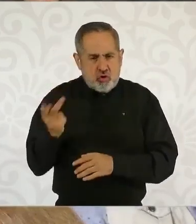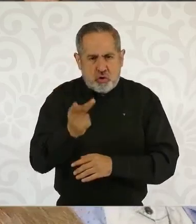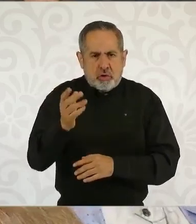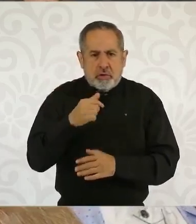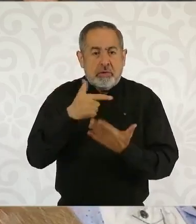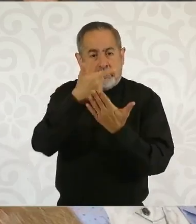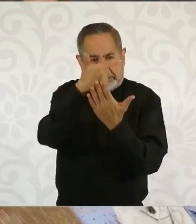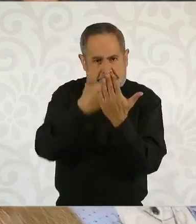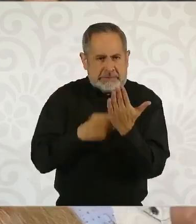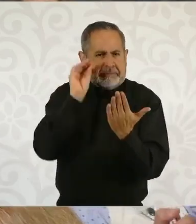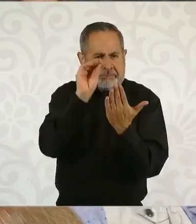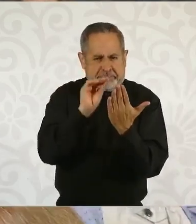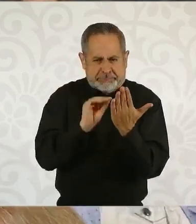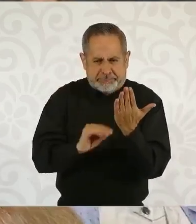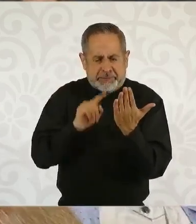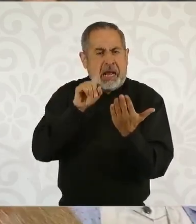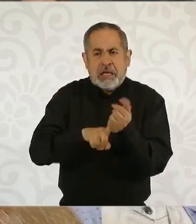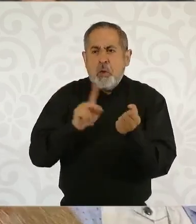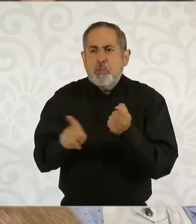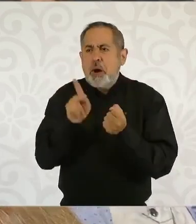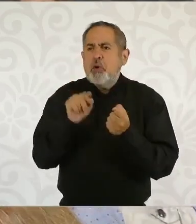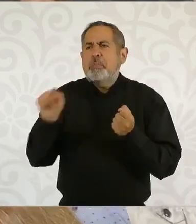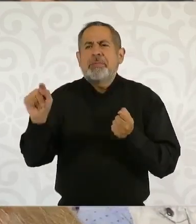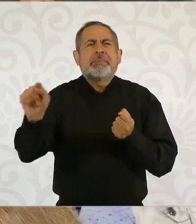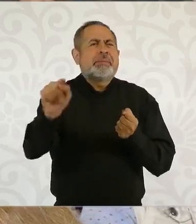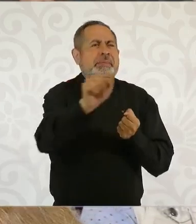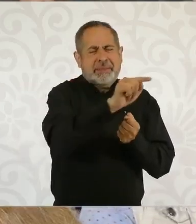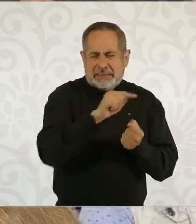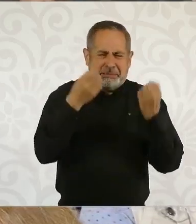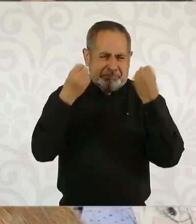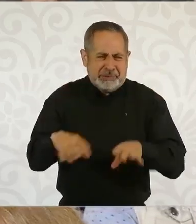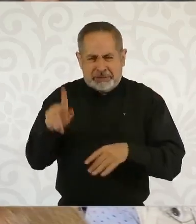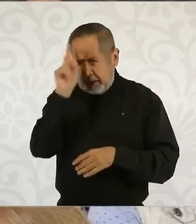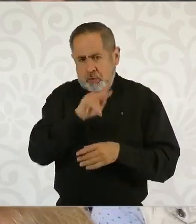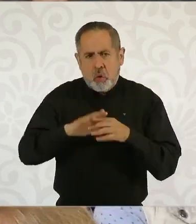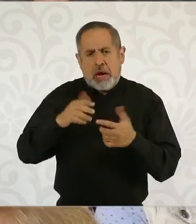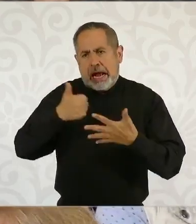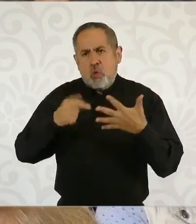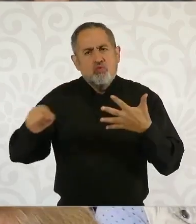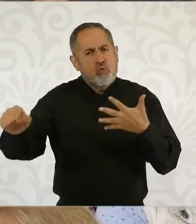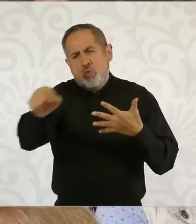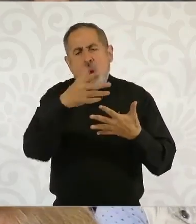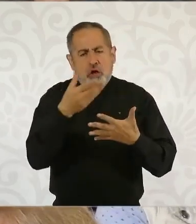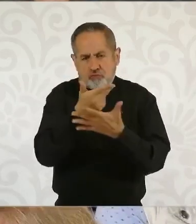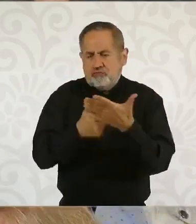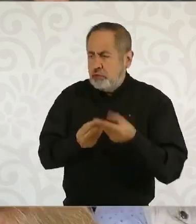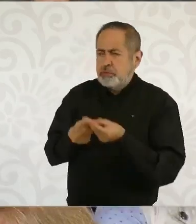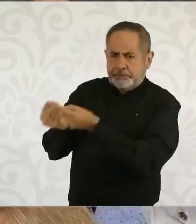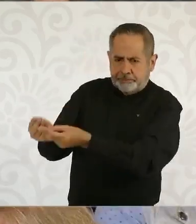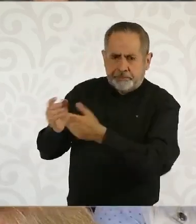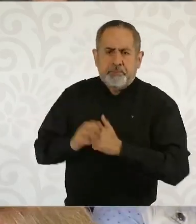una lista aquí con todas las poblaciones y el tipo de afectaciones que tenía cada población. Bajaron